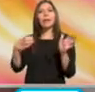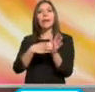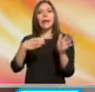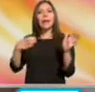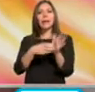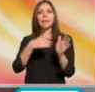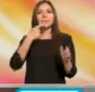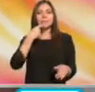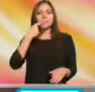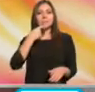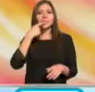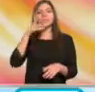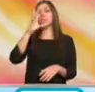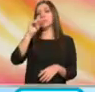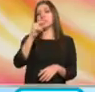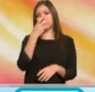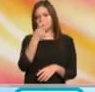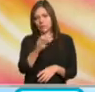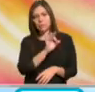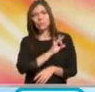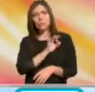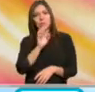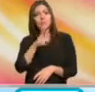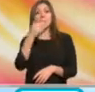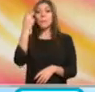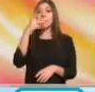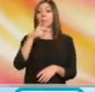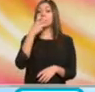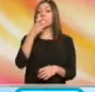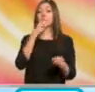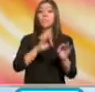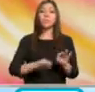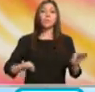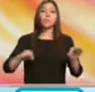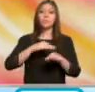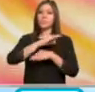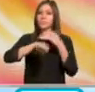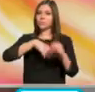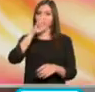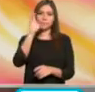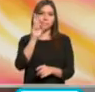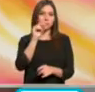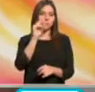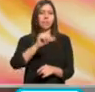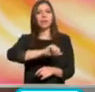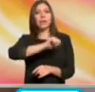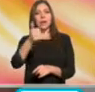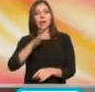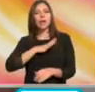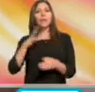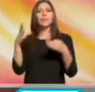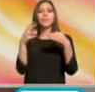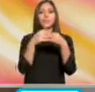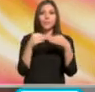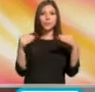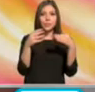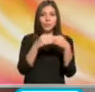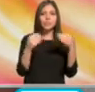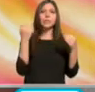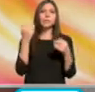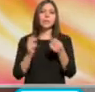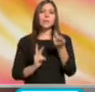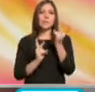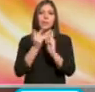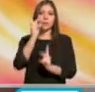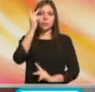ser una alternativa, pero definitivamente no es la opción prioritaria. La opción prioritaria son frutas y verduras,